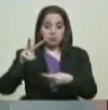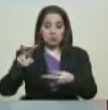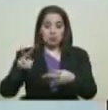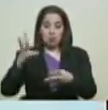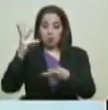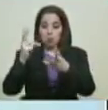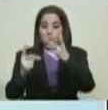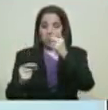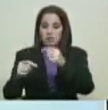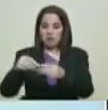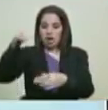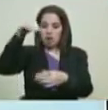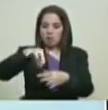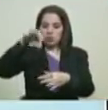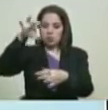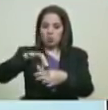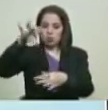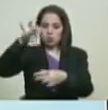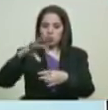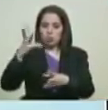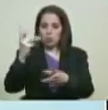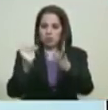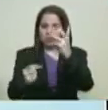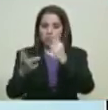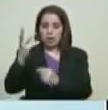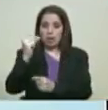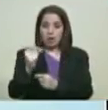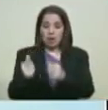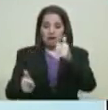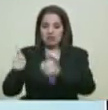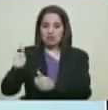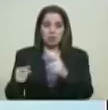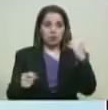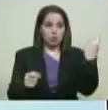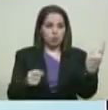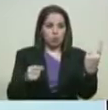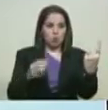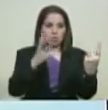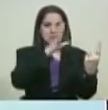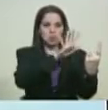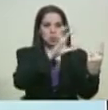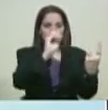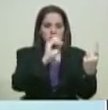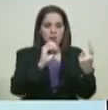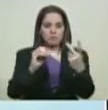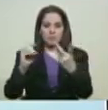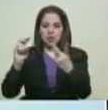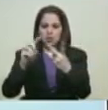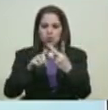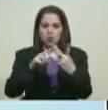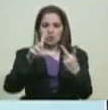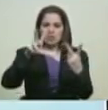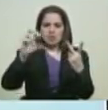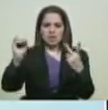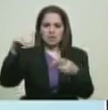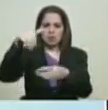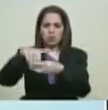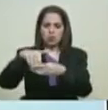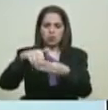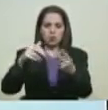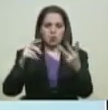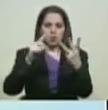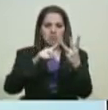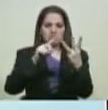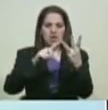Se cuentan todos los votos. Candidato número uno, 50 votos. Candidato número 2, 30 votos. Candidato número 3,